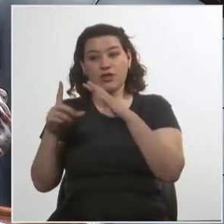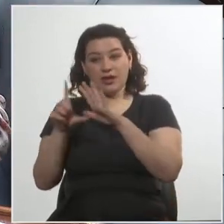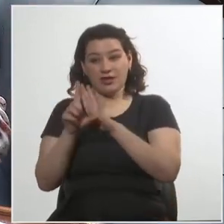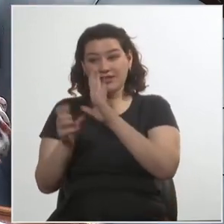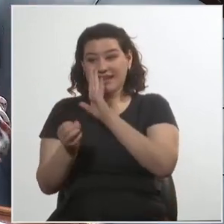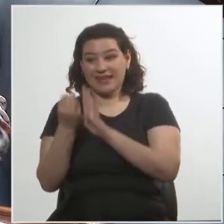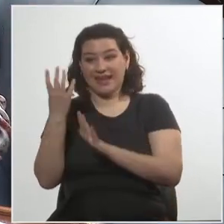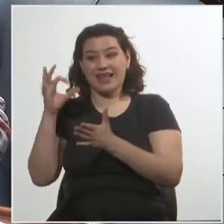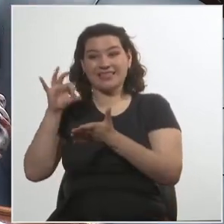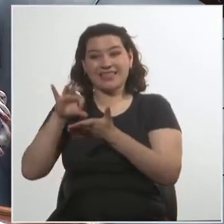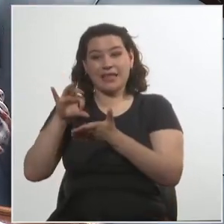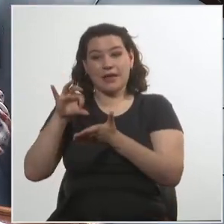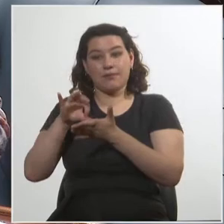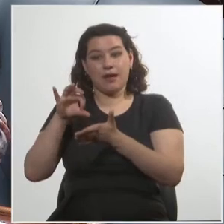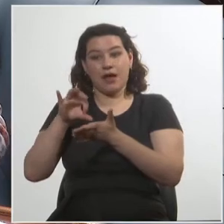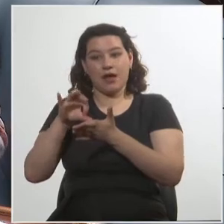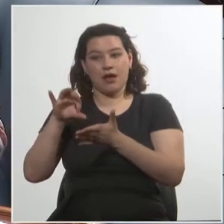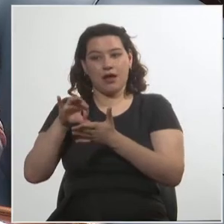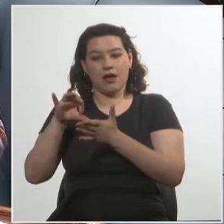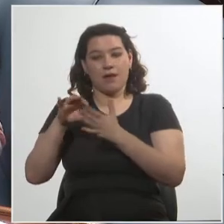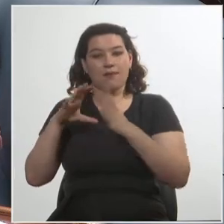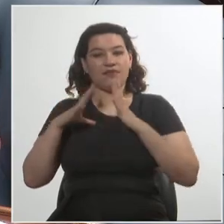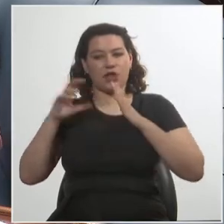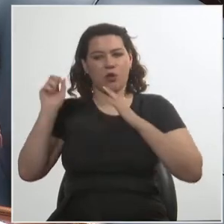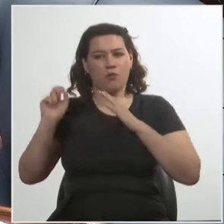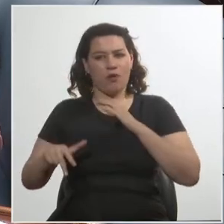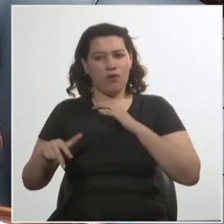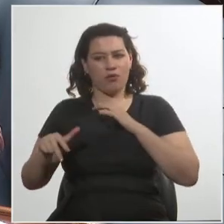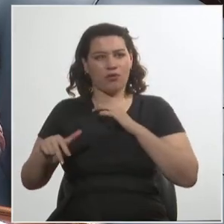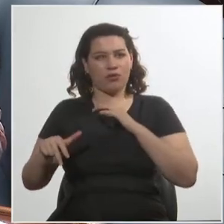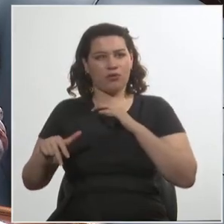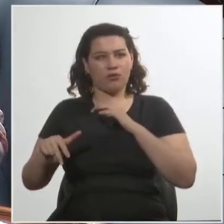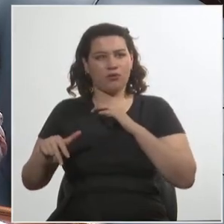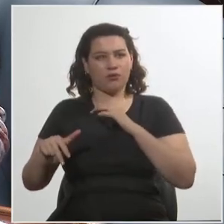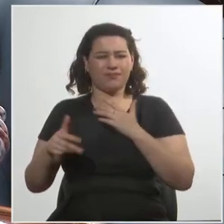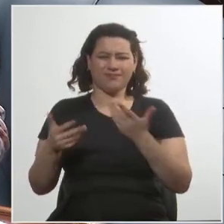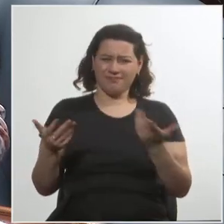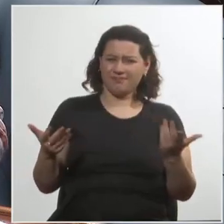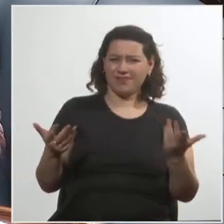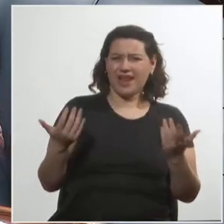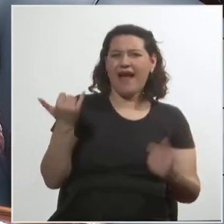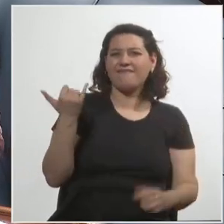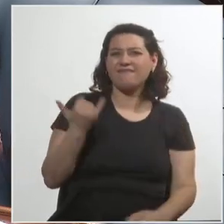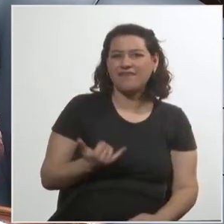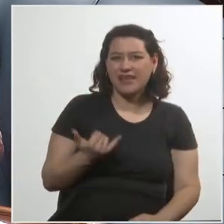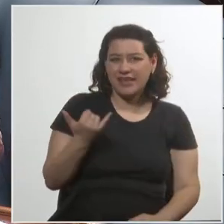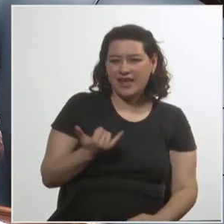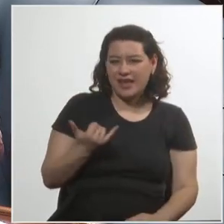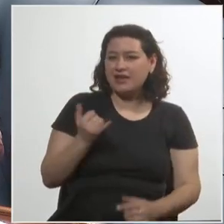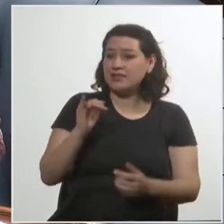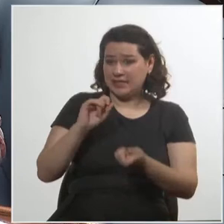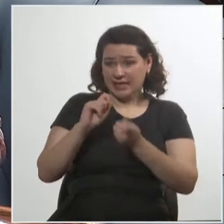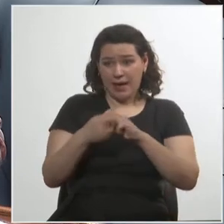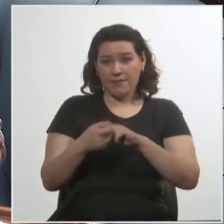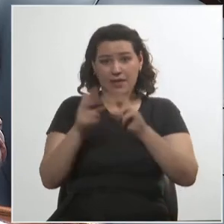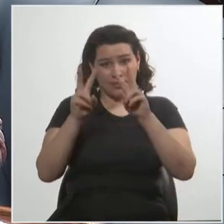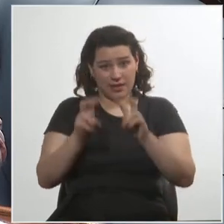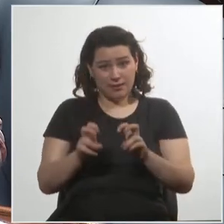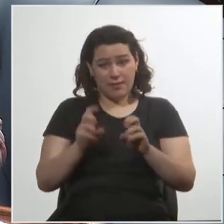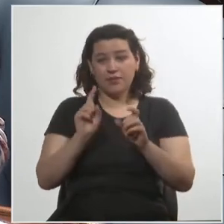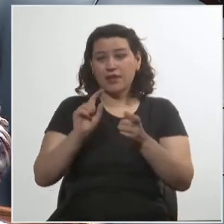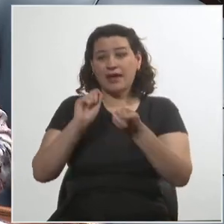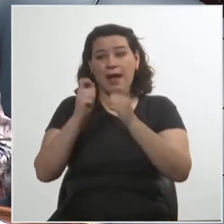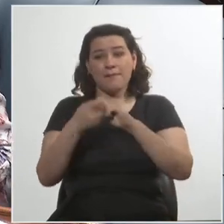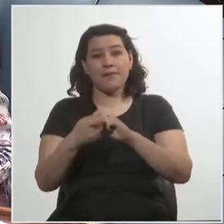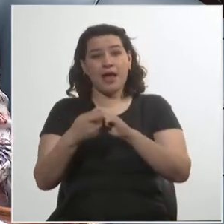el que se crea el sistema previsional común o sea había no solamente se altera el orden del día sino que se altera